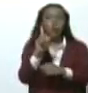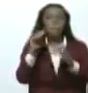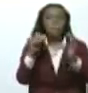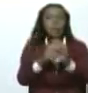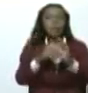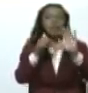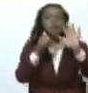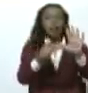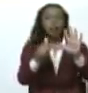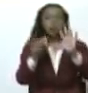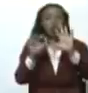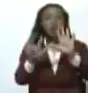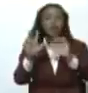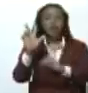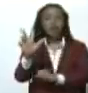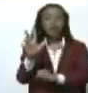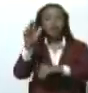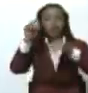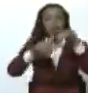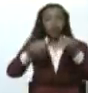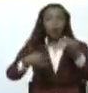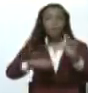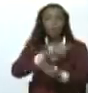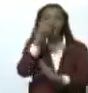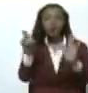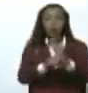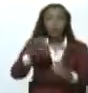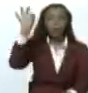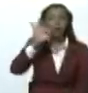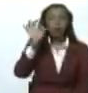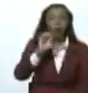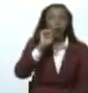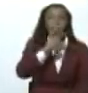81.683 votos, para un porcentaje de